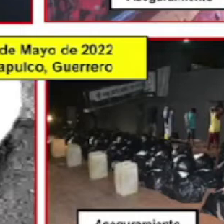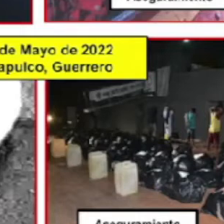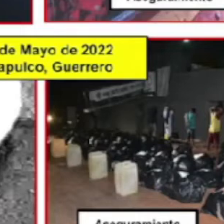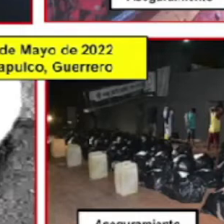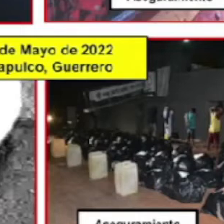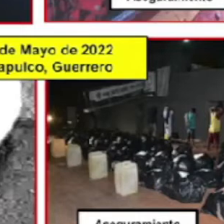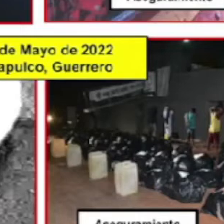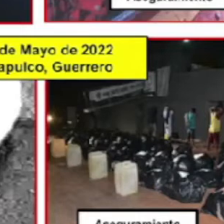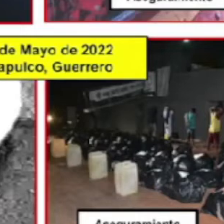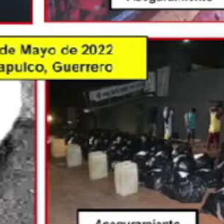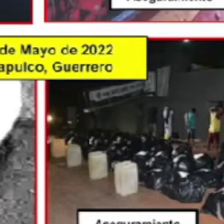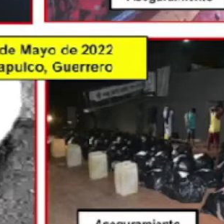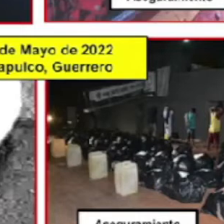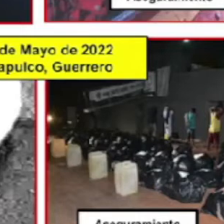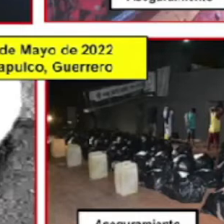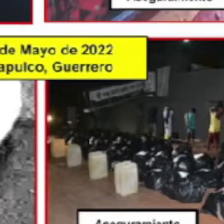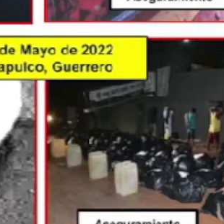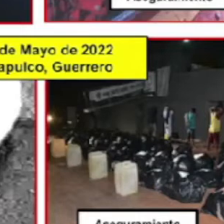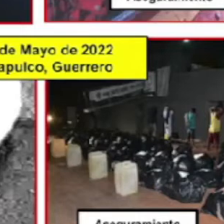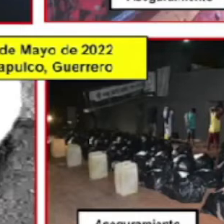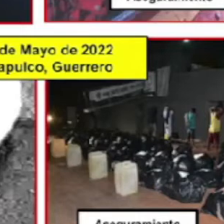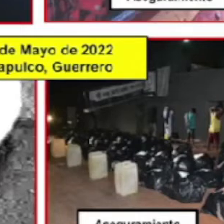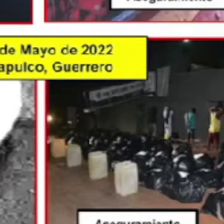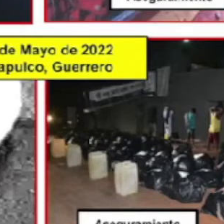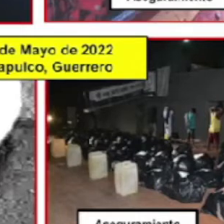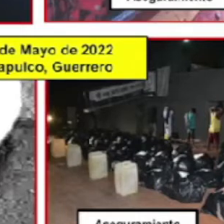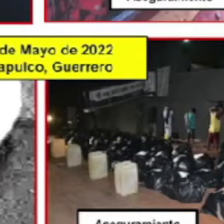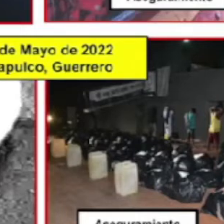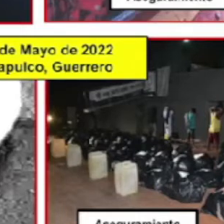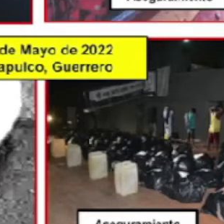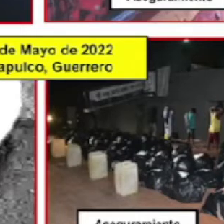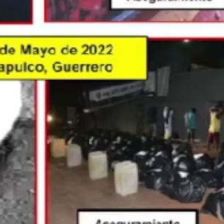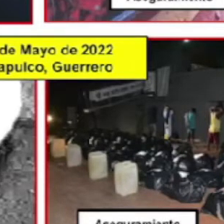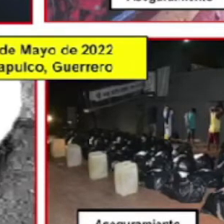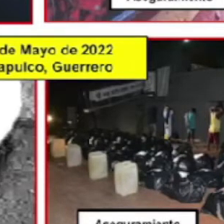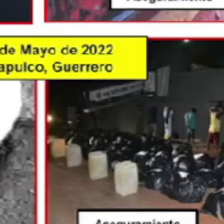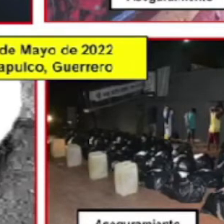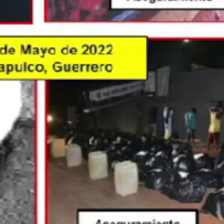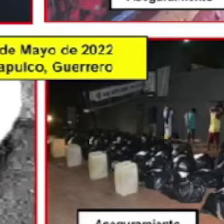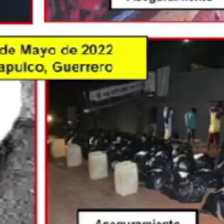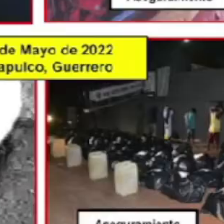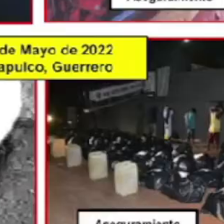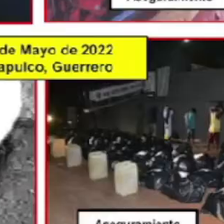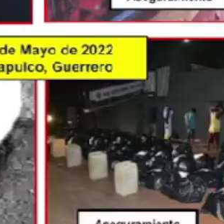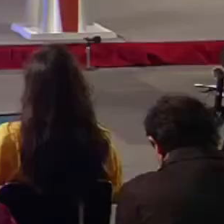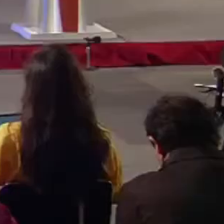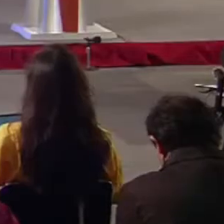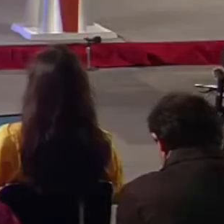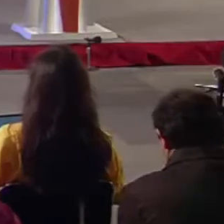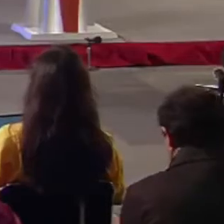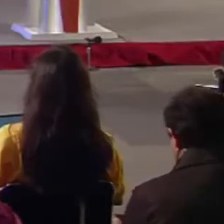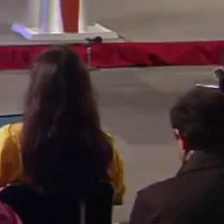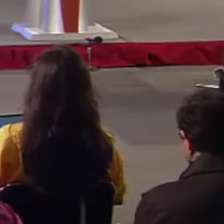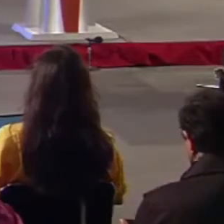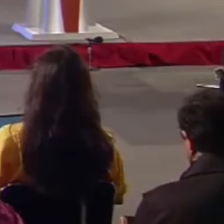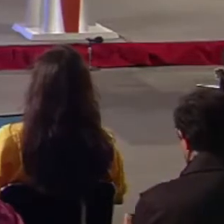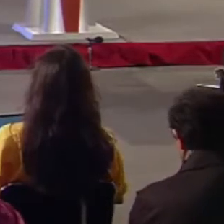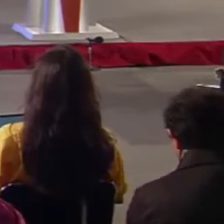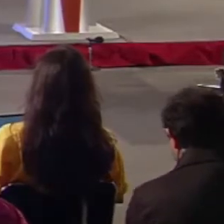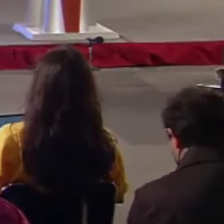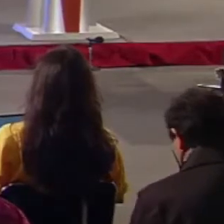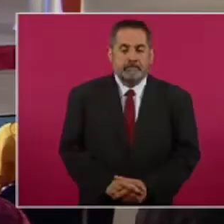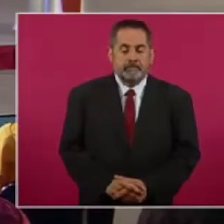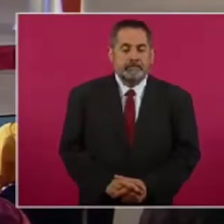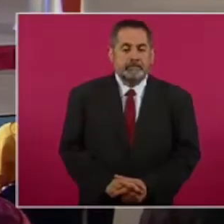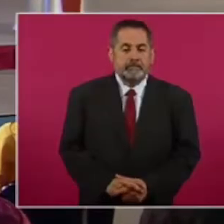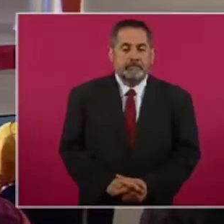de mayo, en la costa de Acapulco, Guerrero. Siguiente. Estos 8 aseguramientos entre febrero